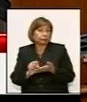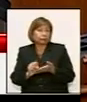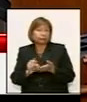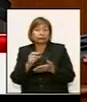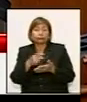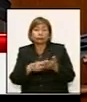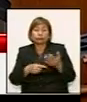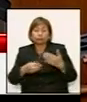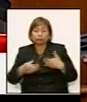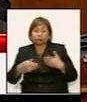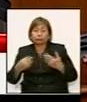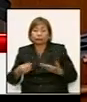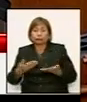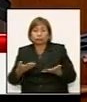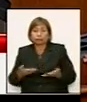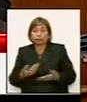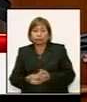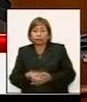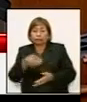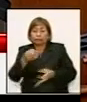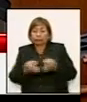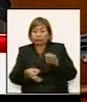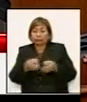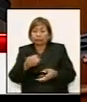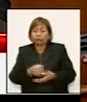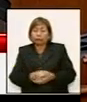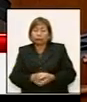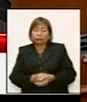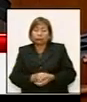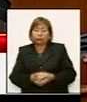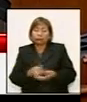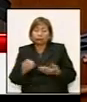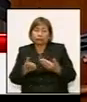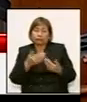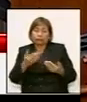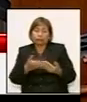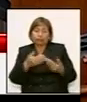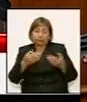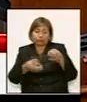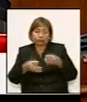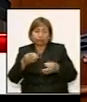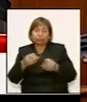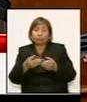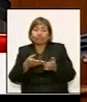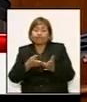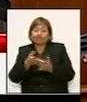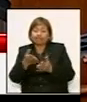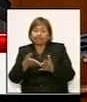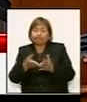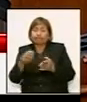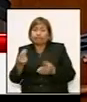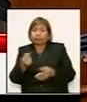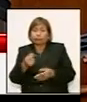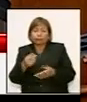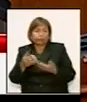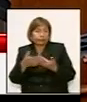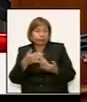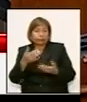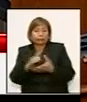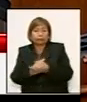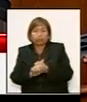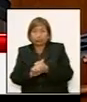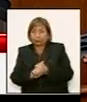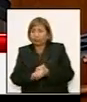deberá promover entre los operadores de justicia el acceso a la justicia de estas víctimas de manera rápida, sencilla y